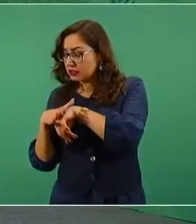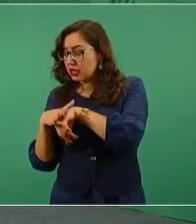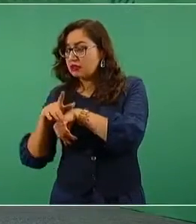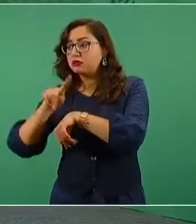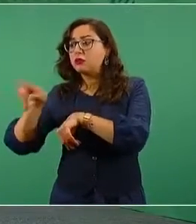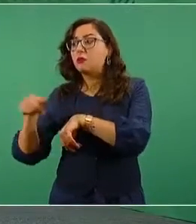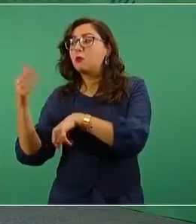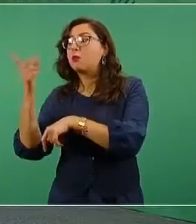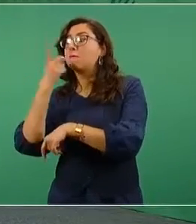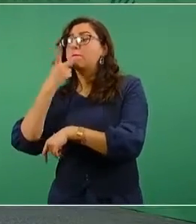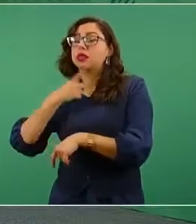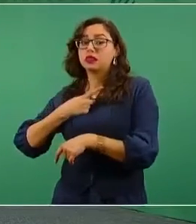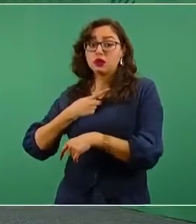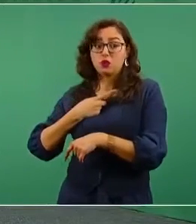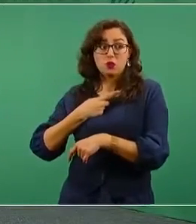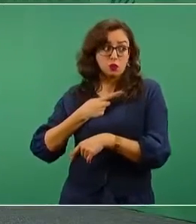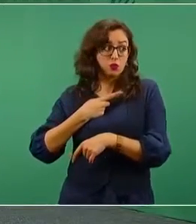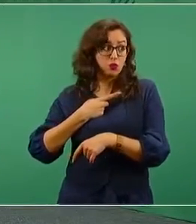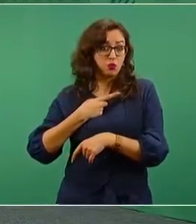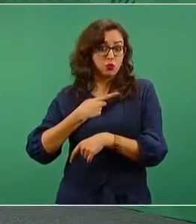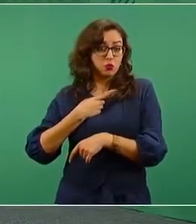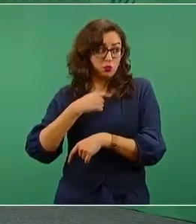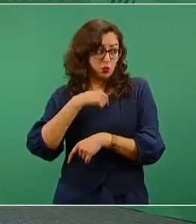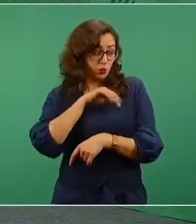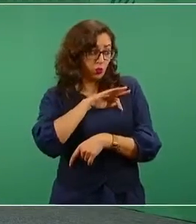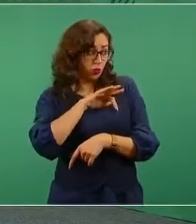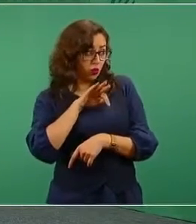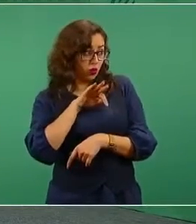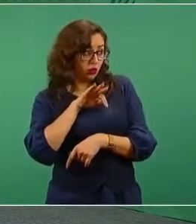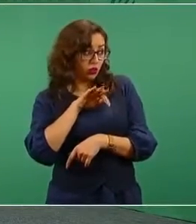decirla, la digo yo o usted, presidente.